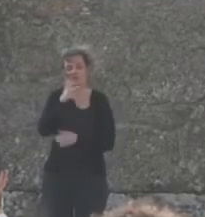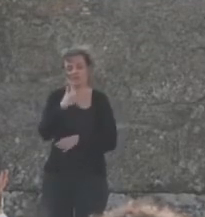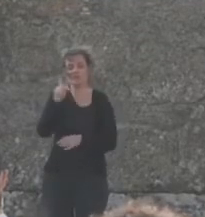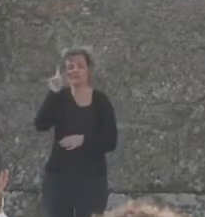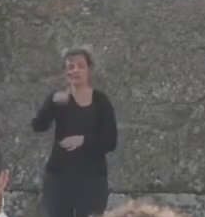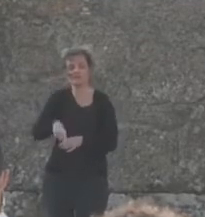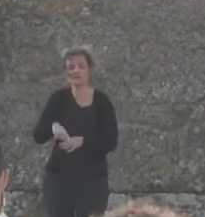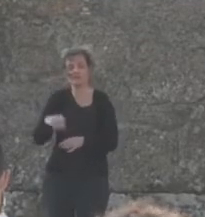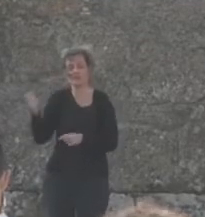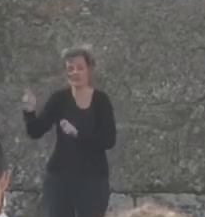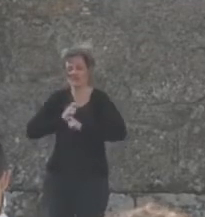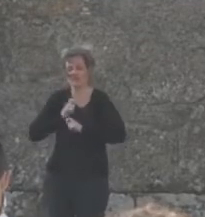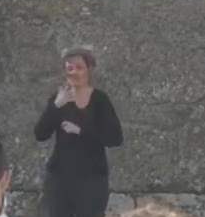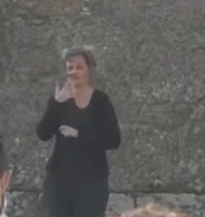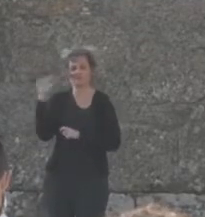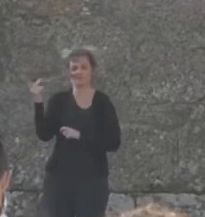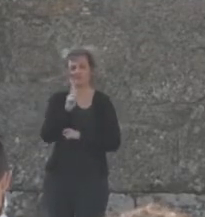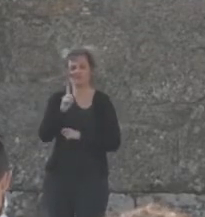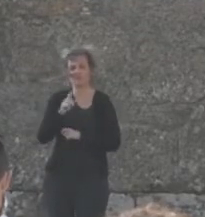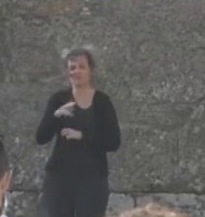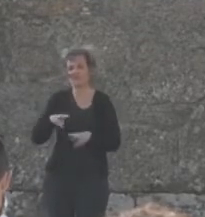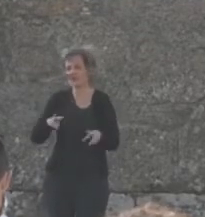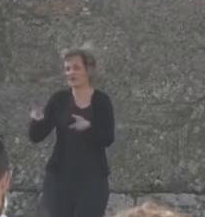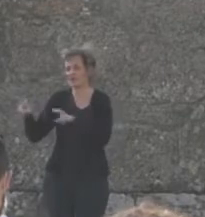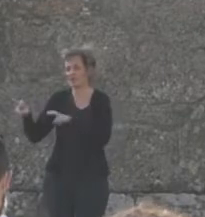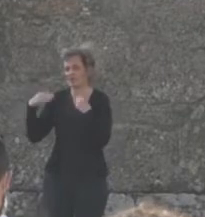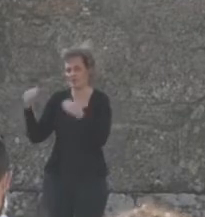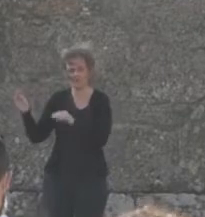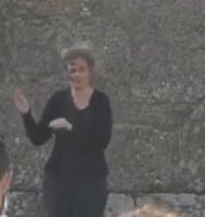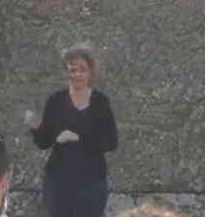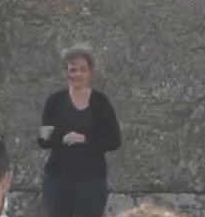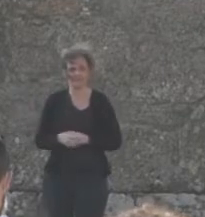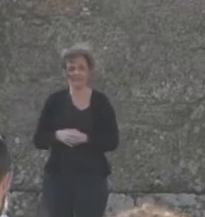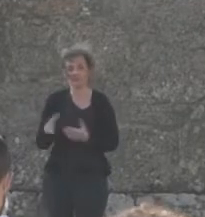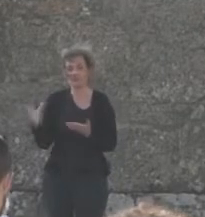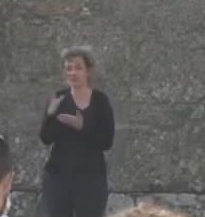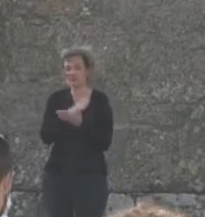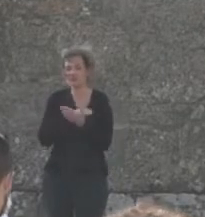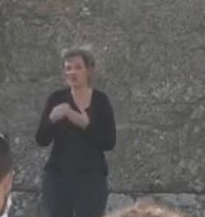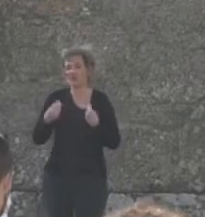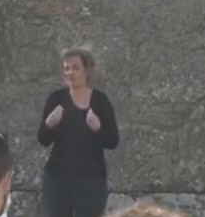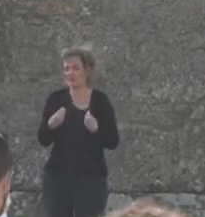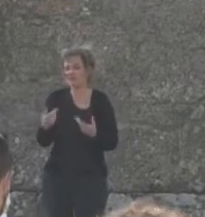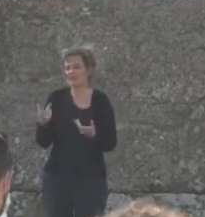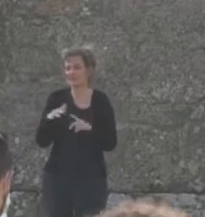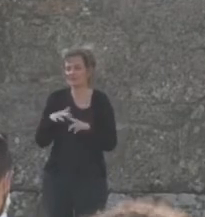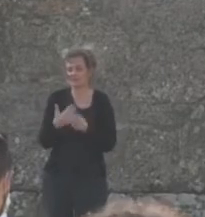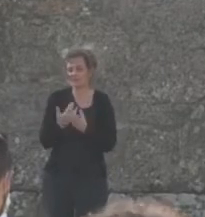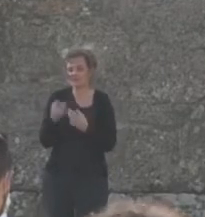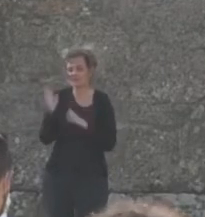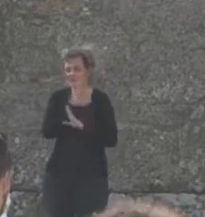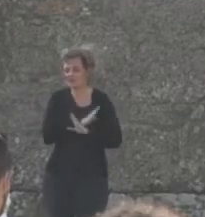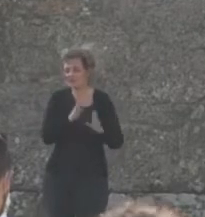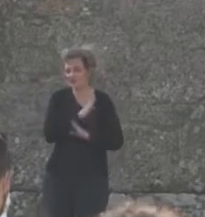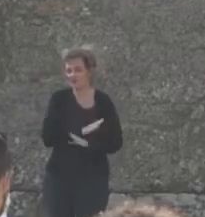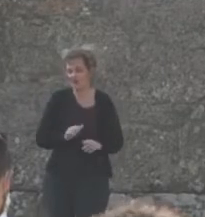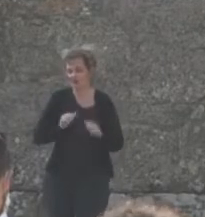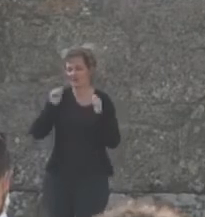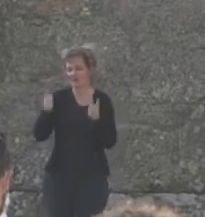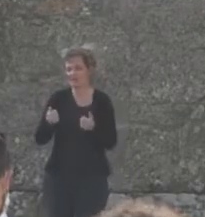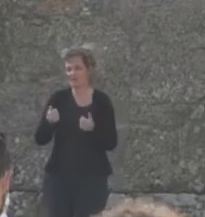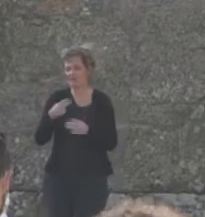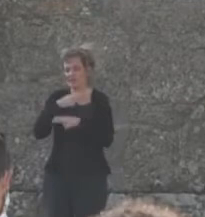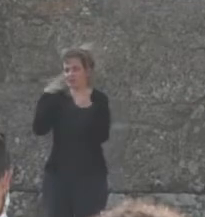luz un mundo descoñecido para os máis novos. Todas estas vivencias estiveron agochadas e comezamos os